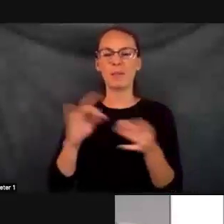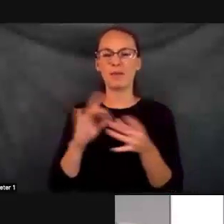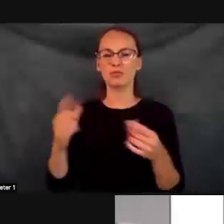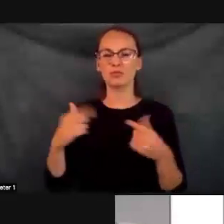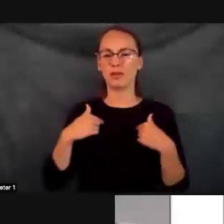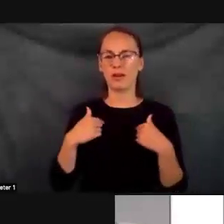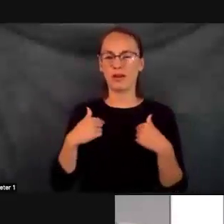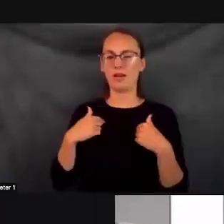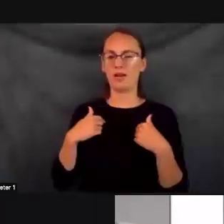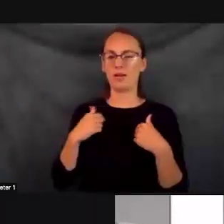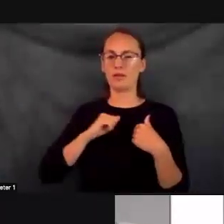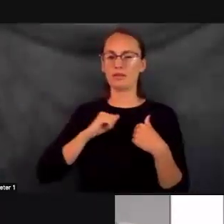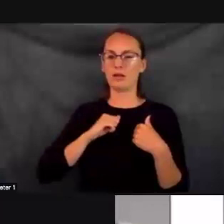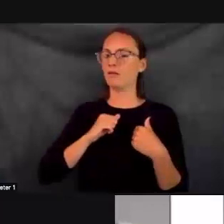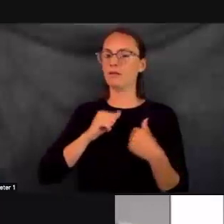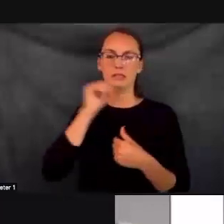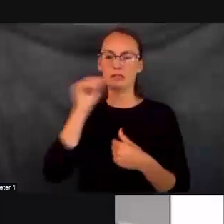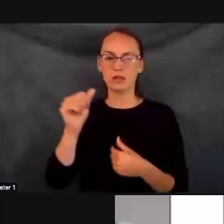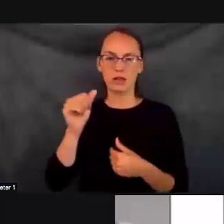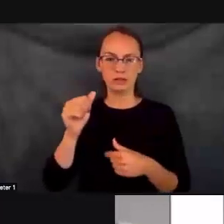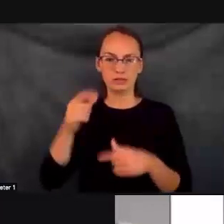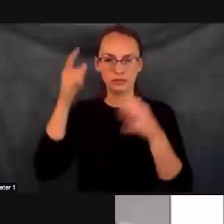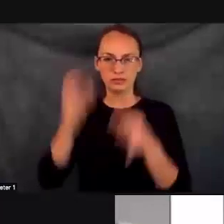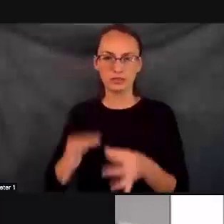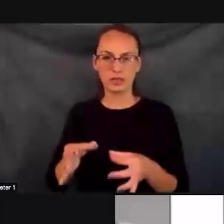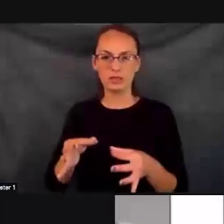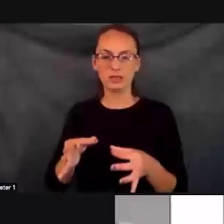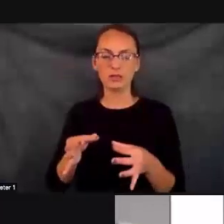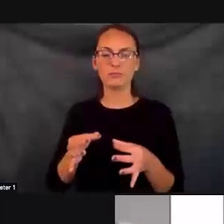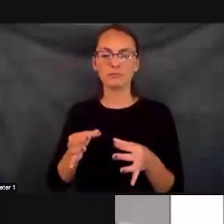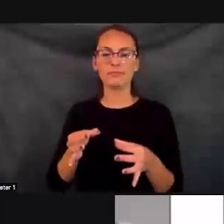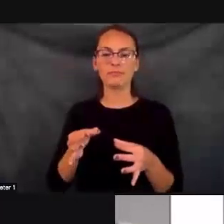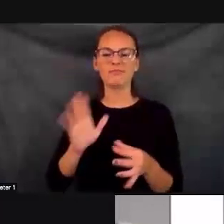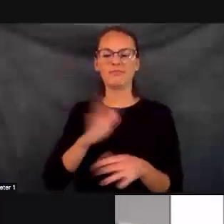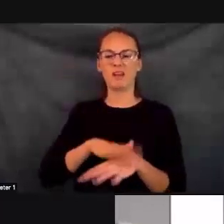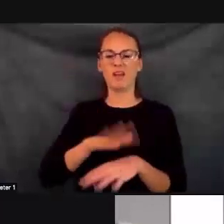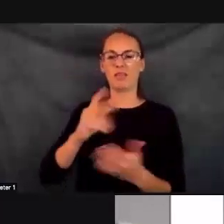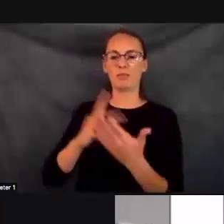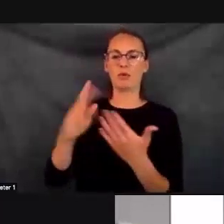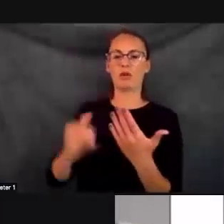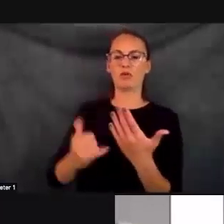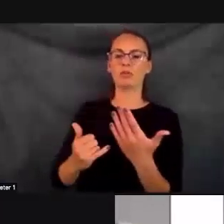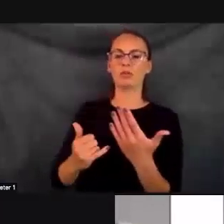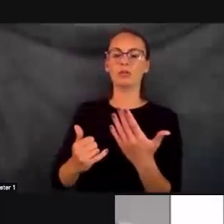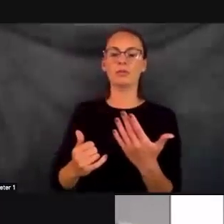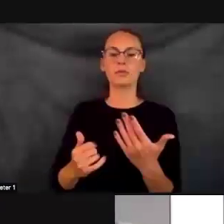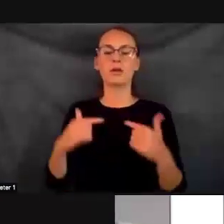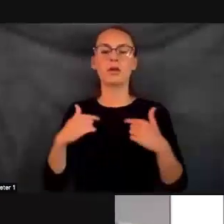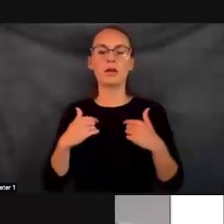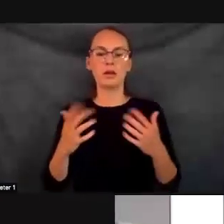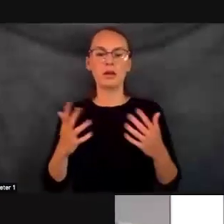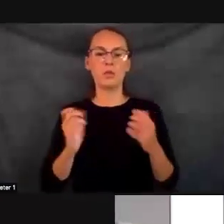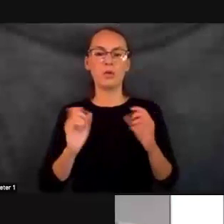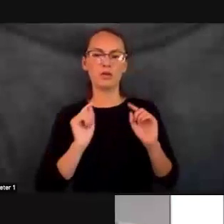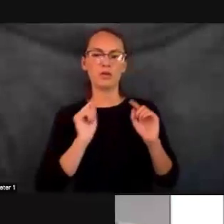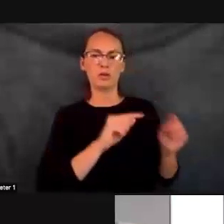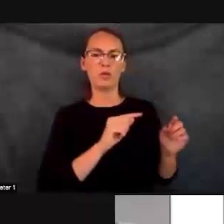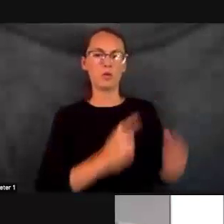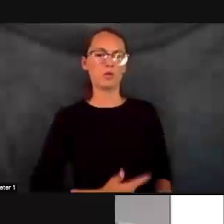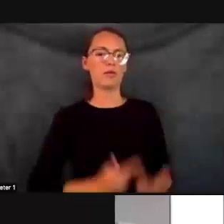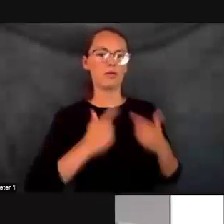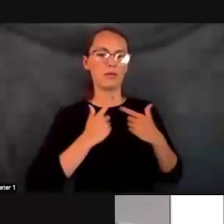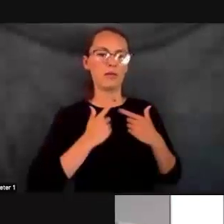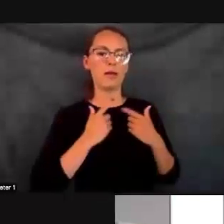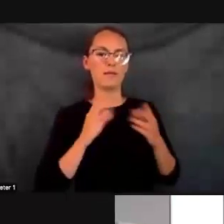Undecided, but I appreciate you allowing no me había decidido, pero gracias por la oportunidad. Voy a hacer mis comentarios después